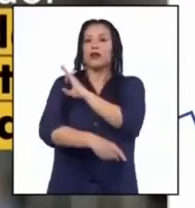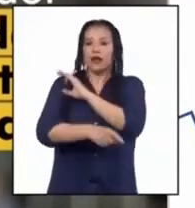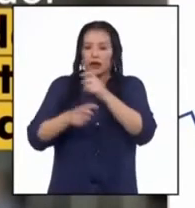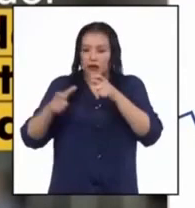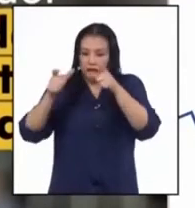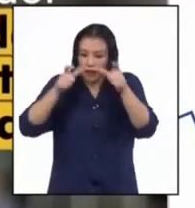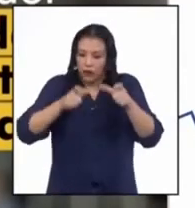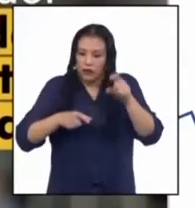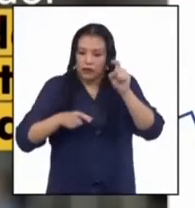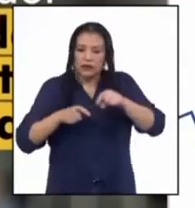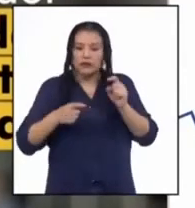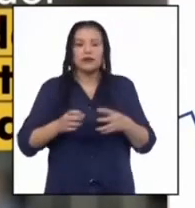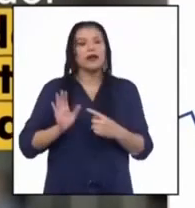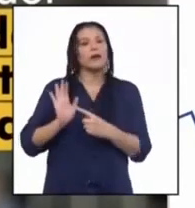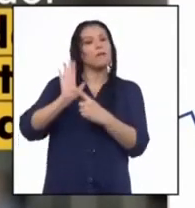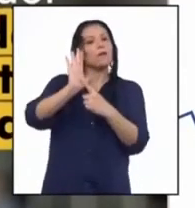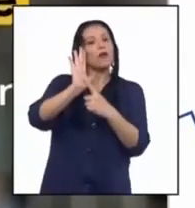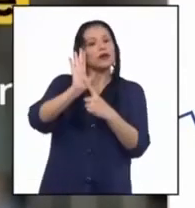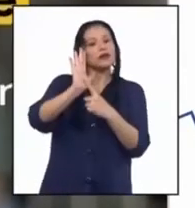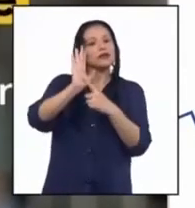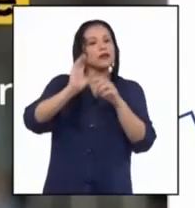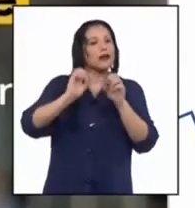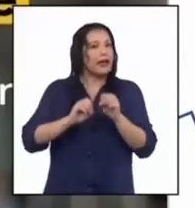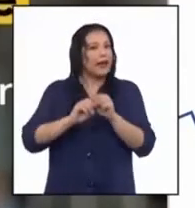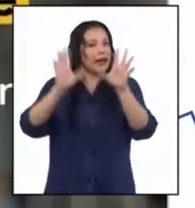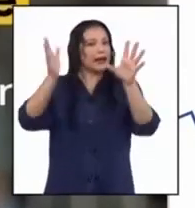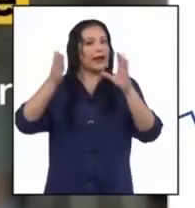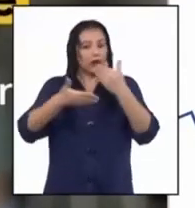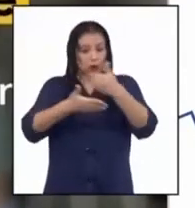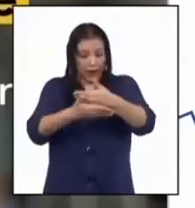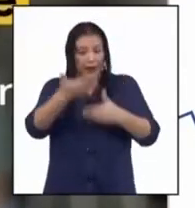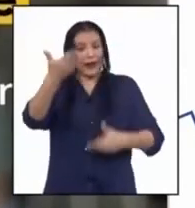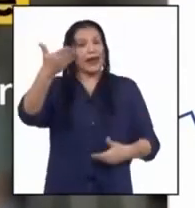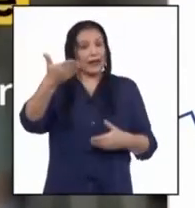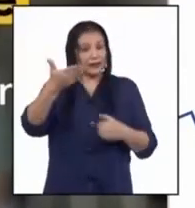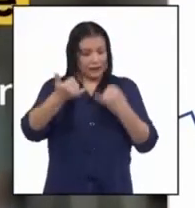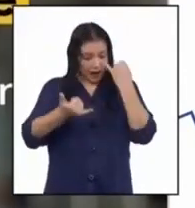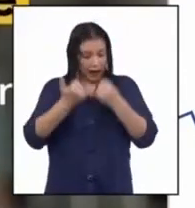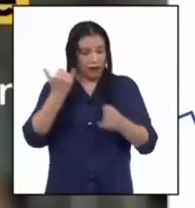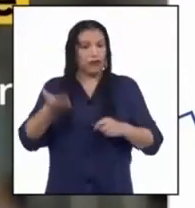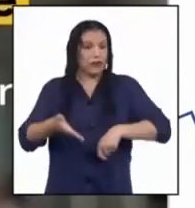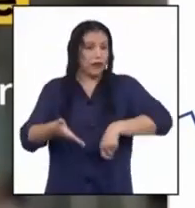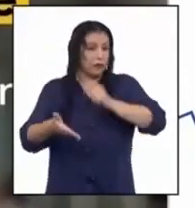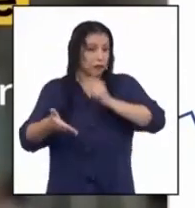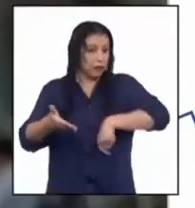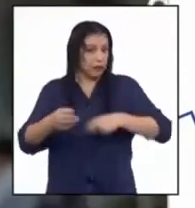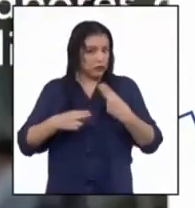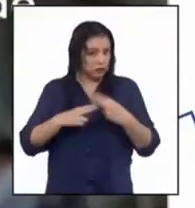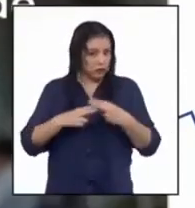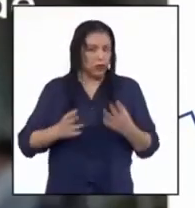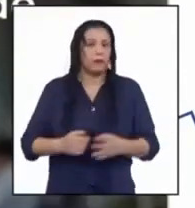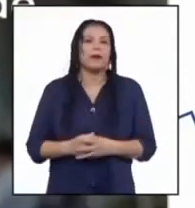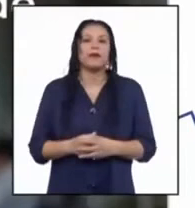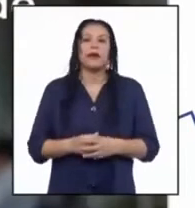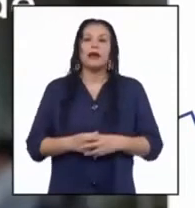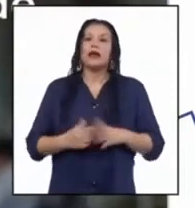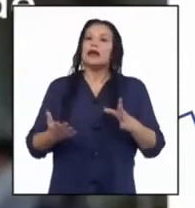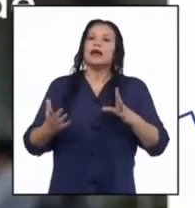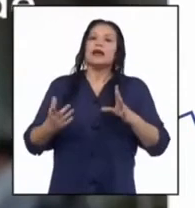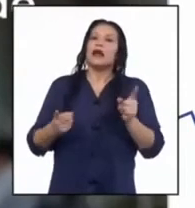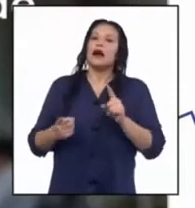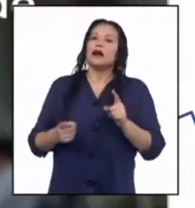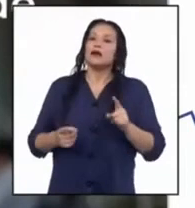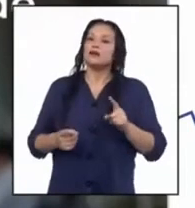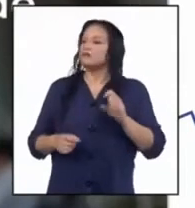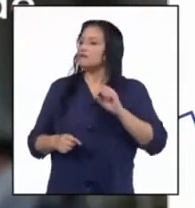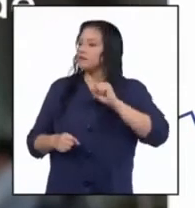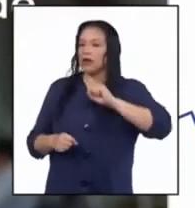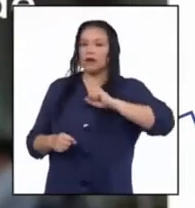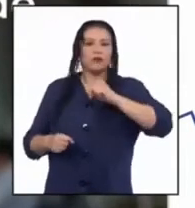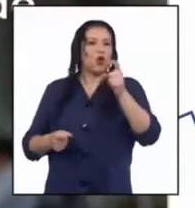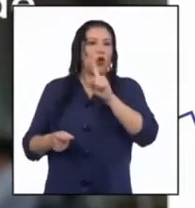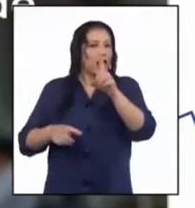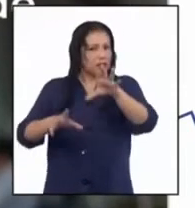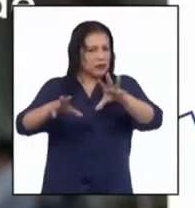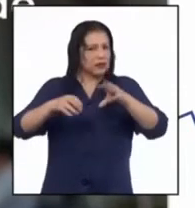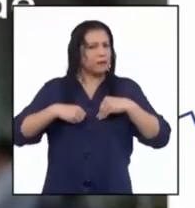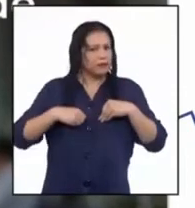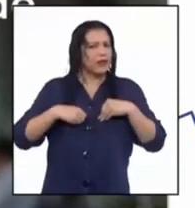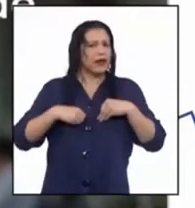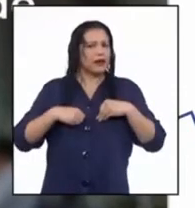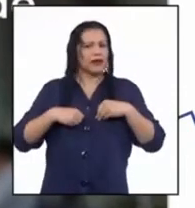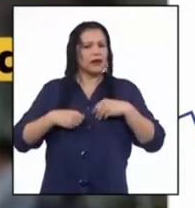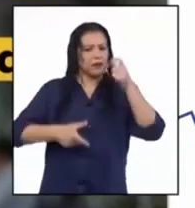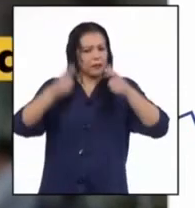debe quedar claramente expresada en el acta que se deje al final de dicha actuación. La negativa o la obstrucción de las labores